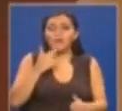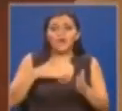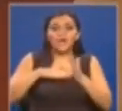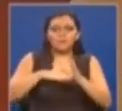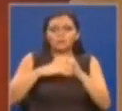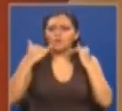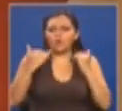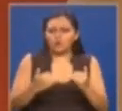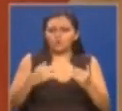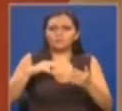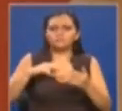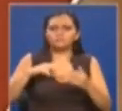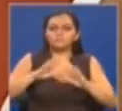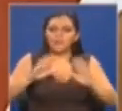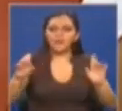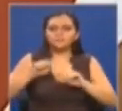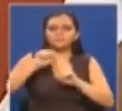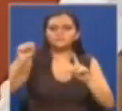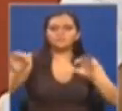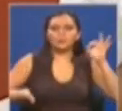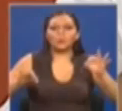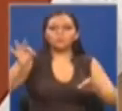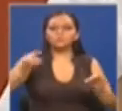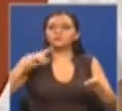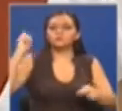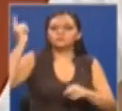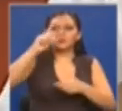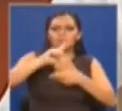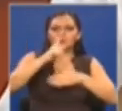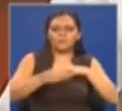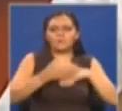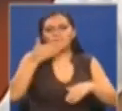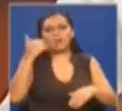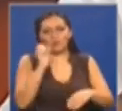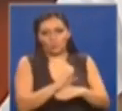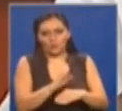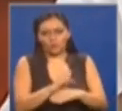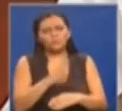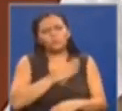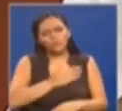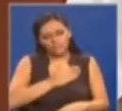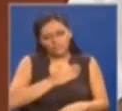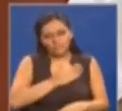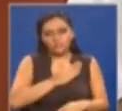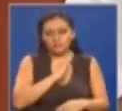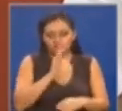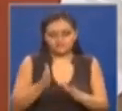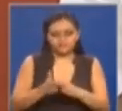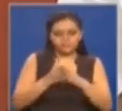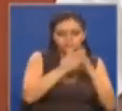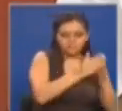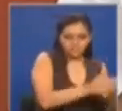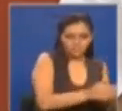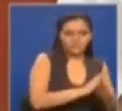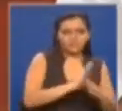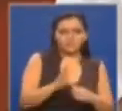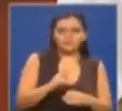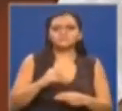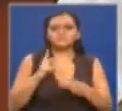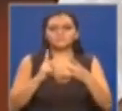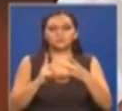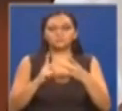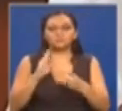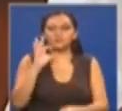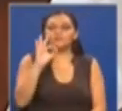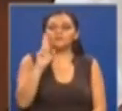ejemplo, referencia de los sistemas de justicia de la región. Bien. Y por supuesto, pues ya oficial en servicio pasivo como este